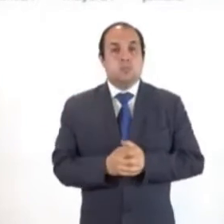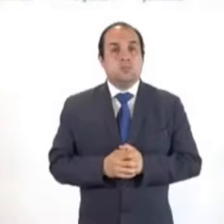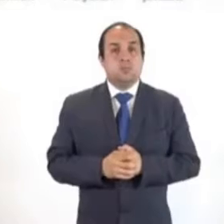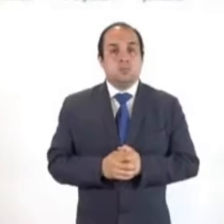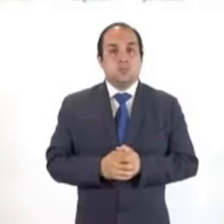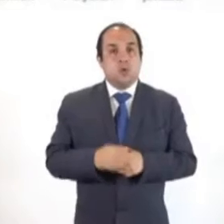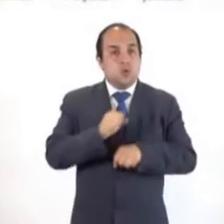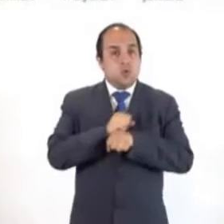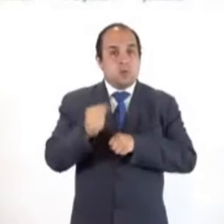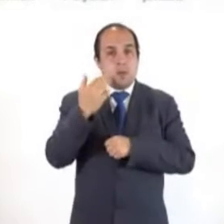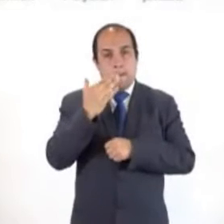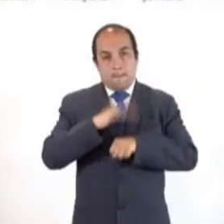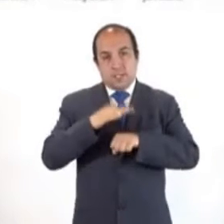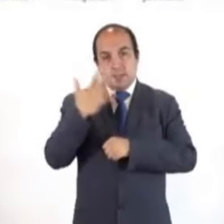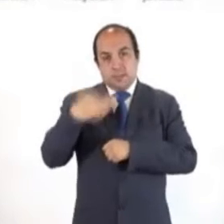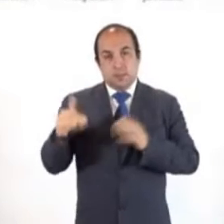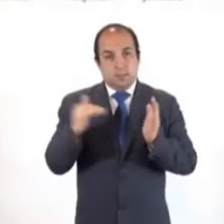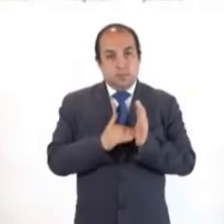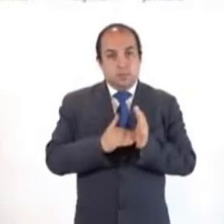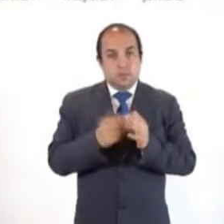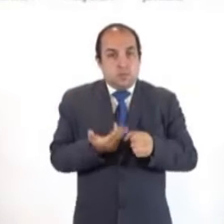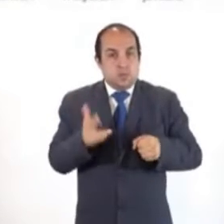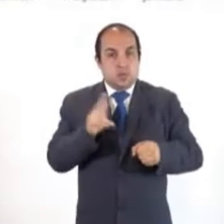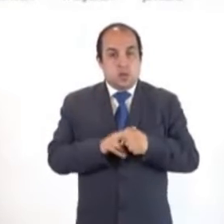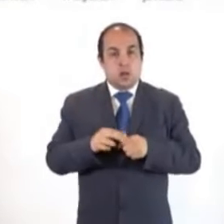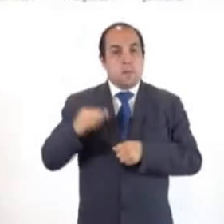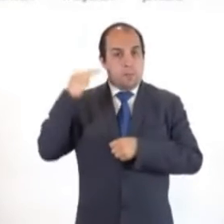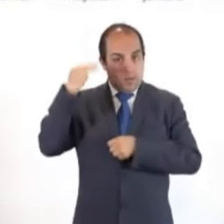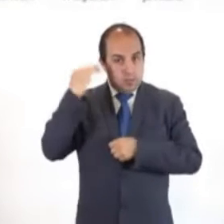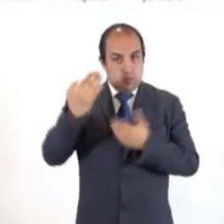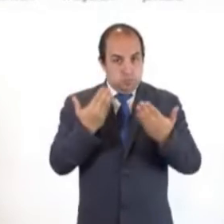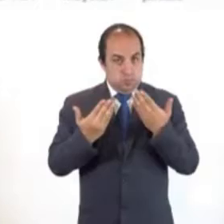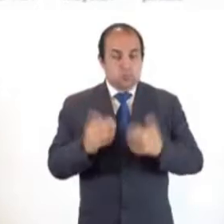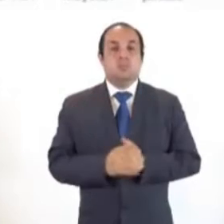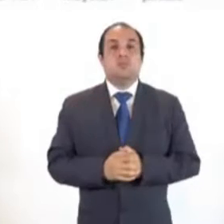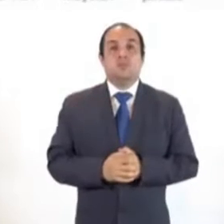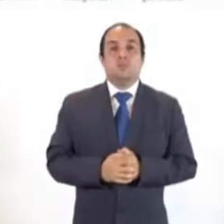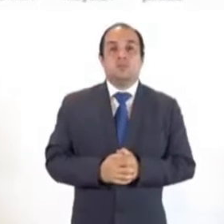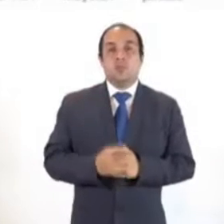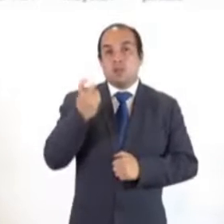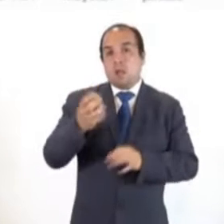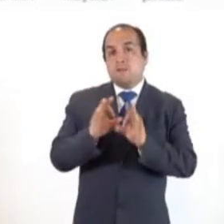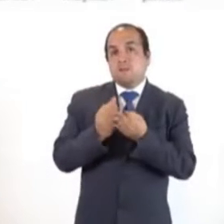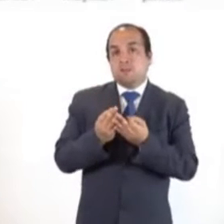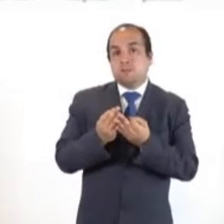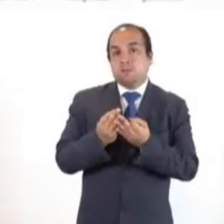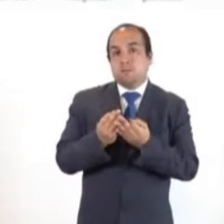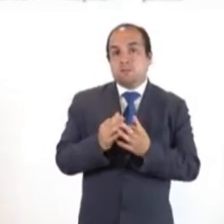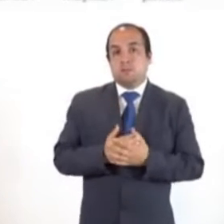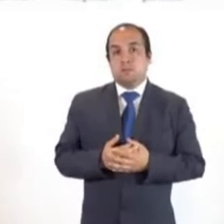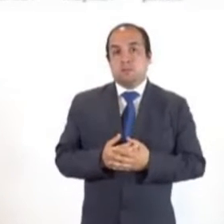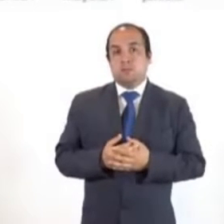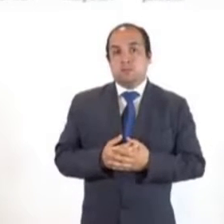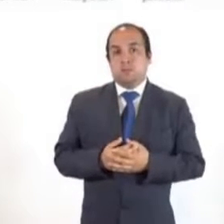los ligeramente más de 10.000 que se hospitalizaron durante marzo. En este sentido, las tendencias